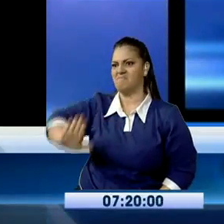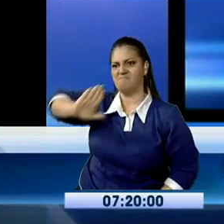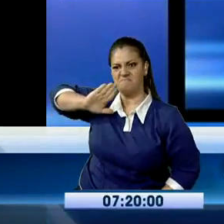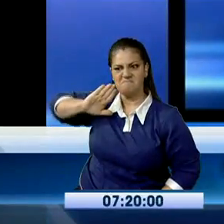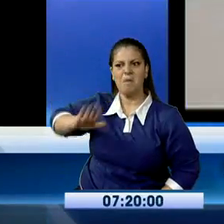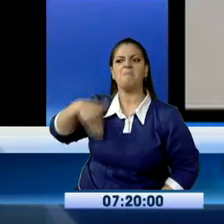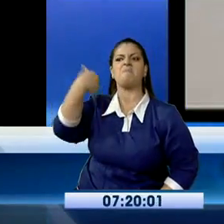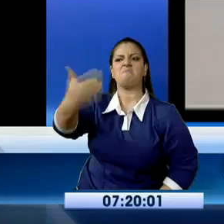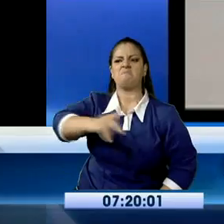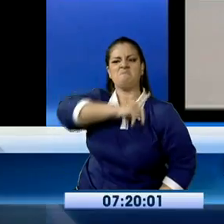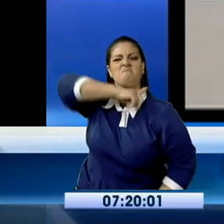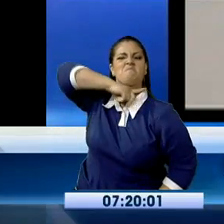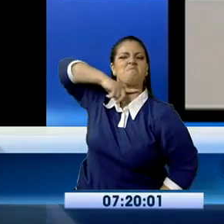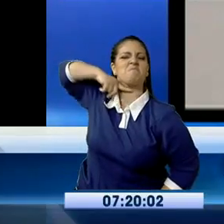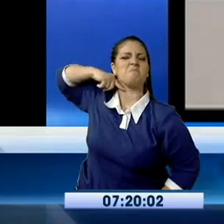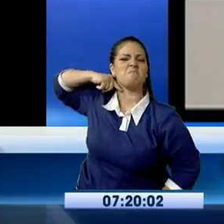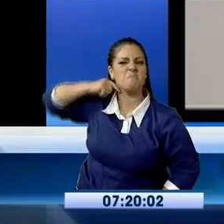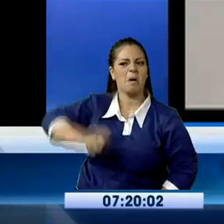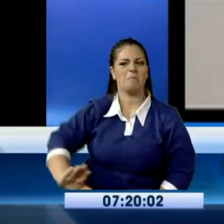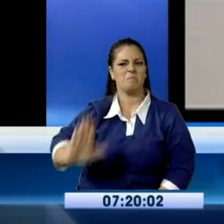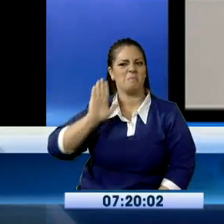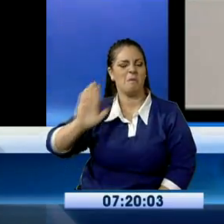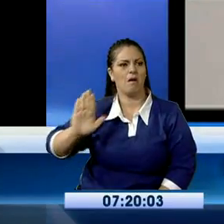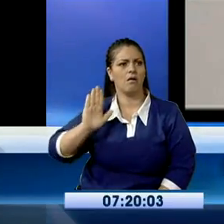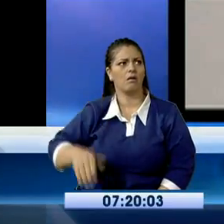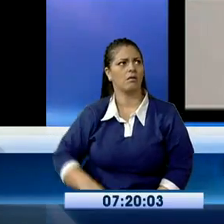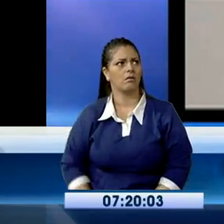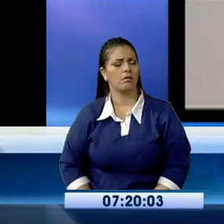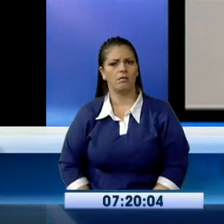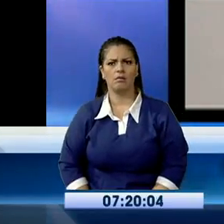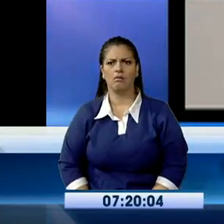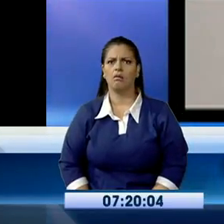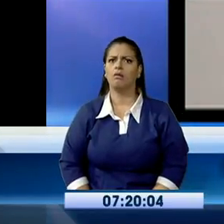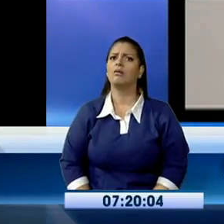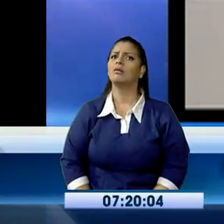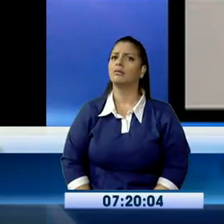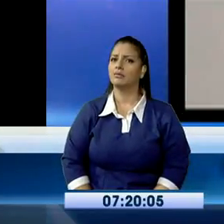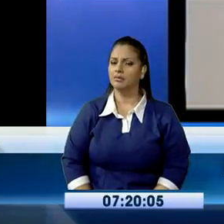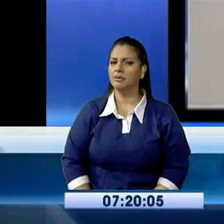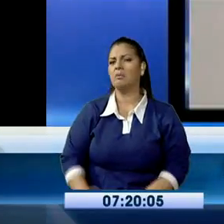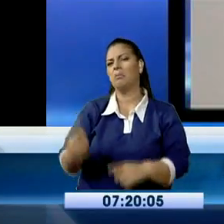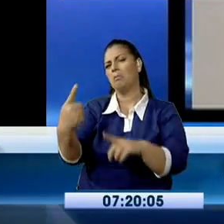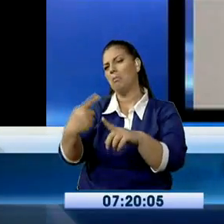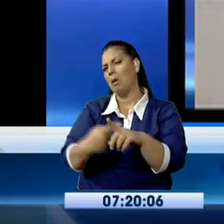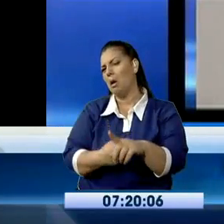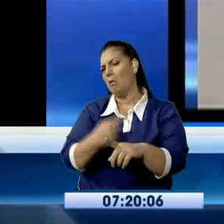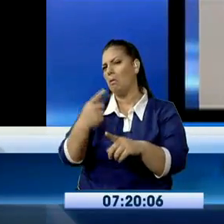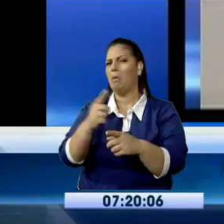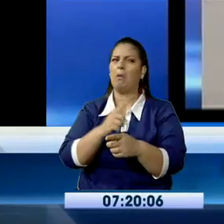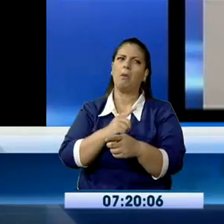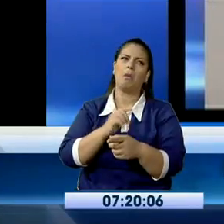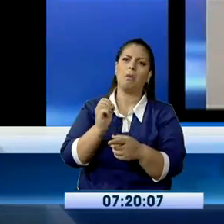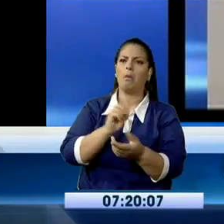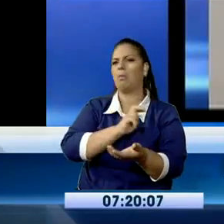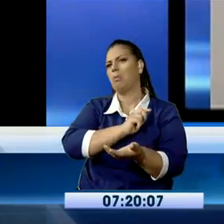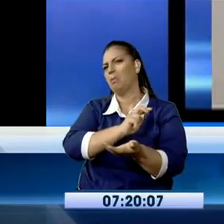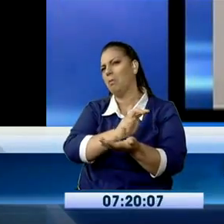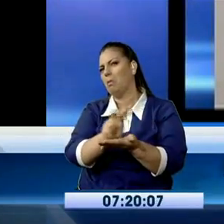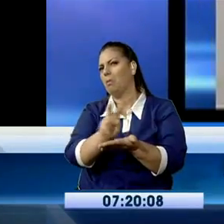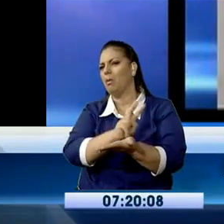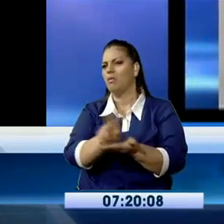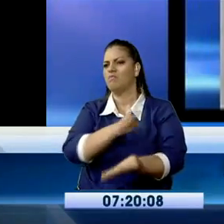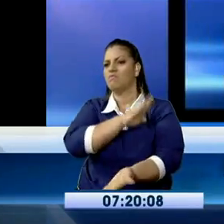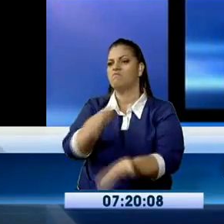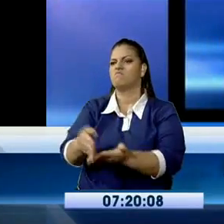ha regresado aquí al domicilio y así está, yendo y viniendo. Y él venía cada mes, cada 15 días, solo a molestarla nada más. A veces a la